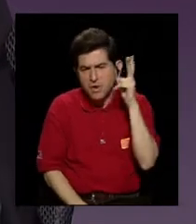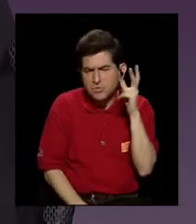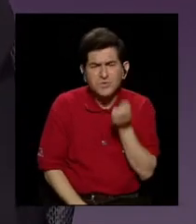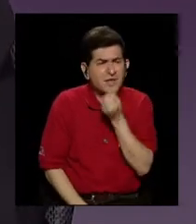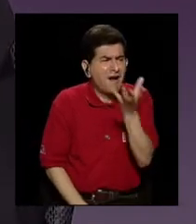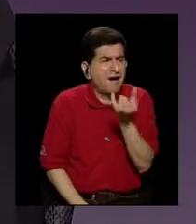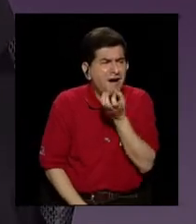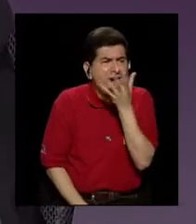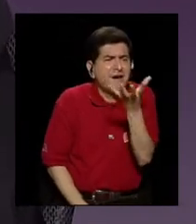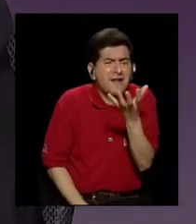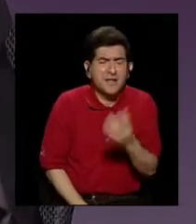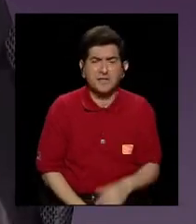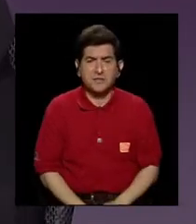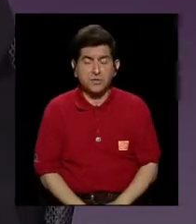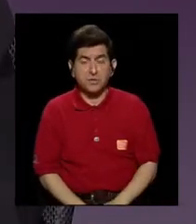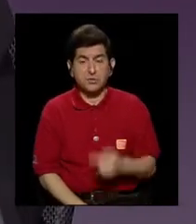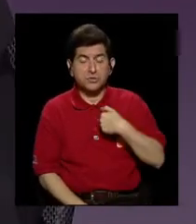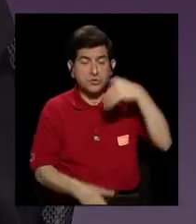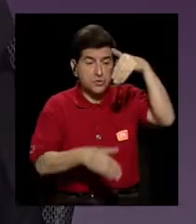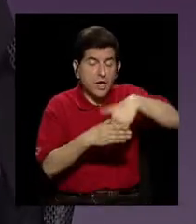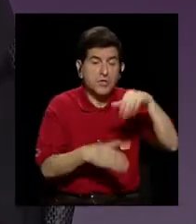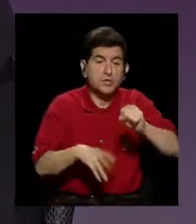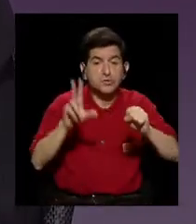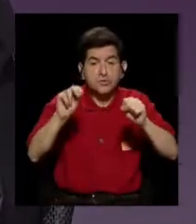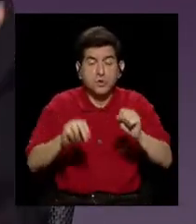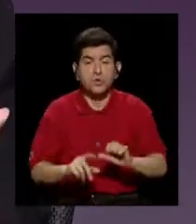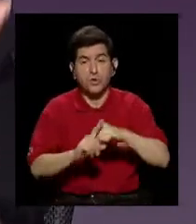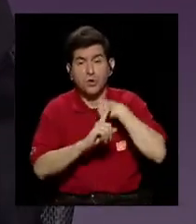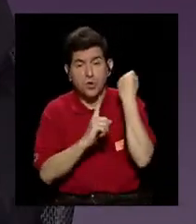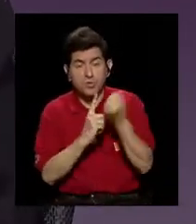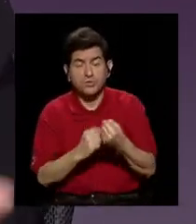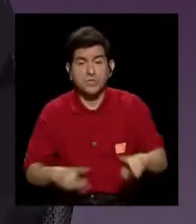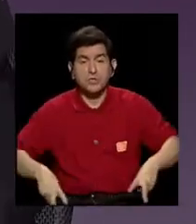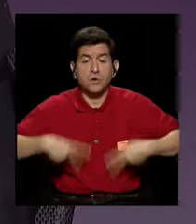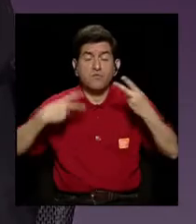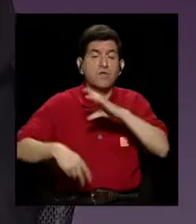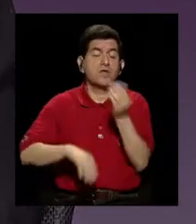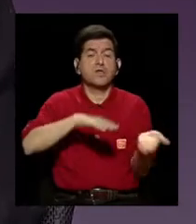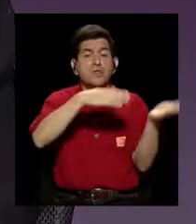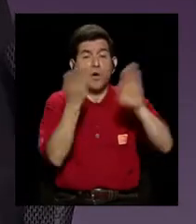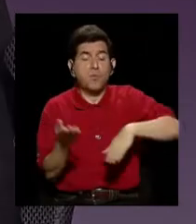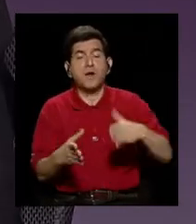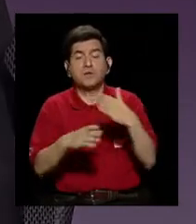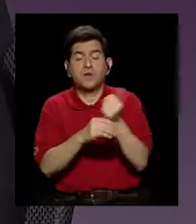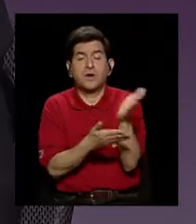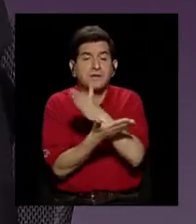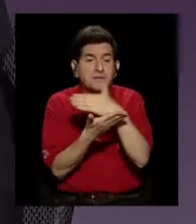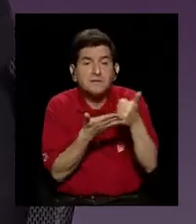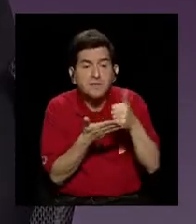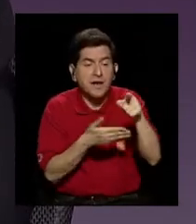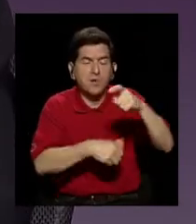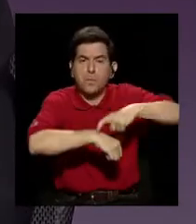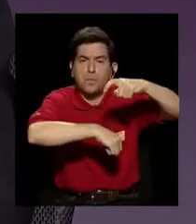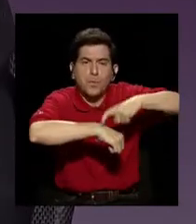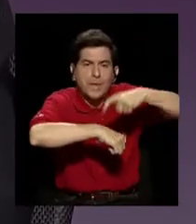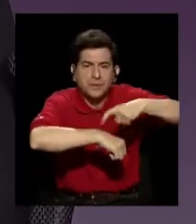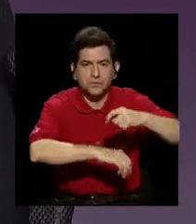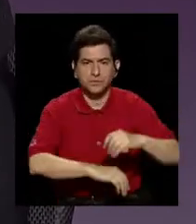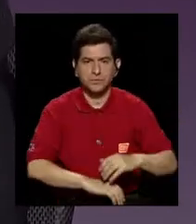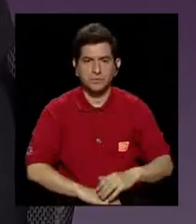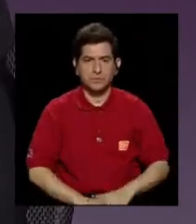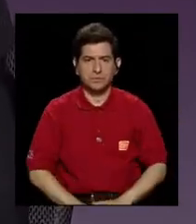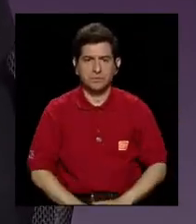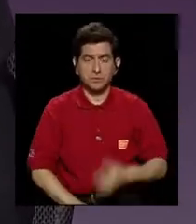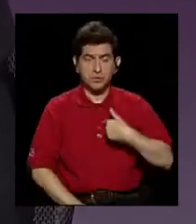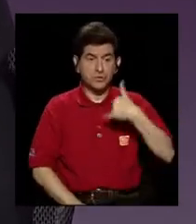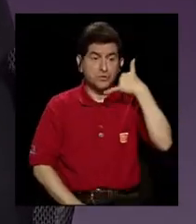gritos, por Dios, si me meto o no me meto. Bueno, si es un asunto de vida o muerte, hay que hacer algo en ese momento. Si tengo